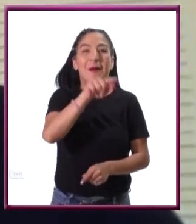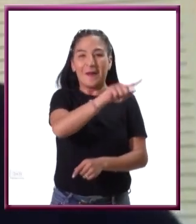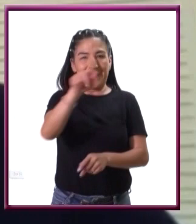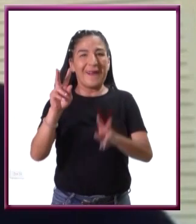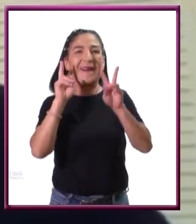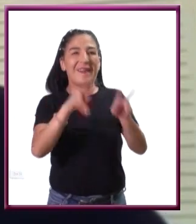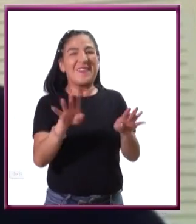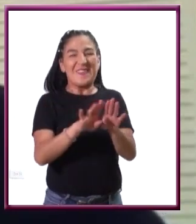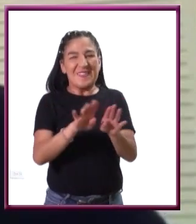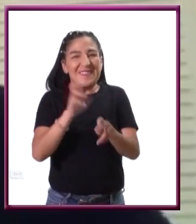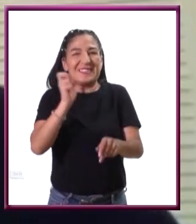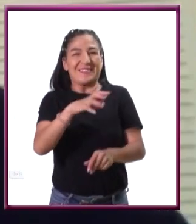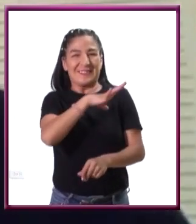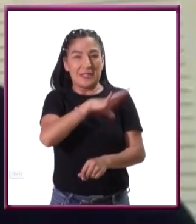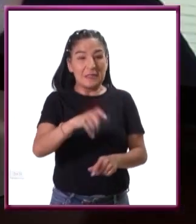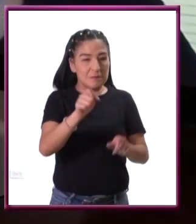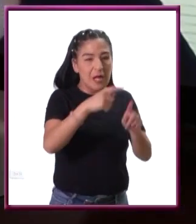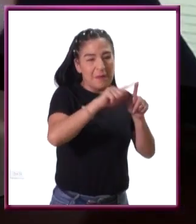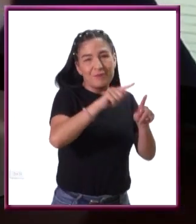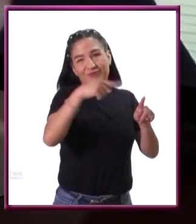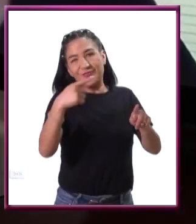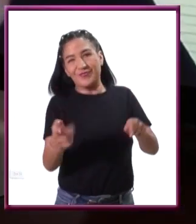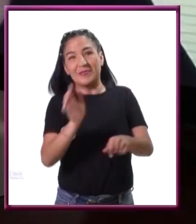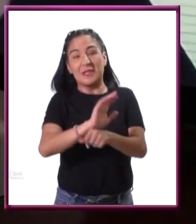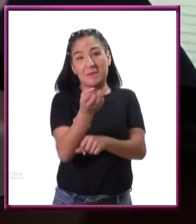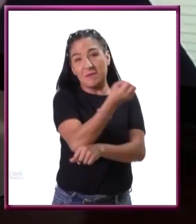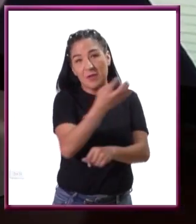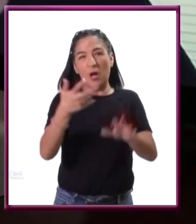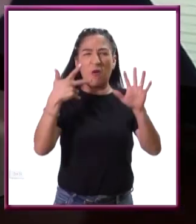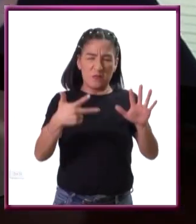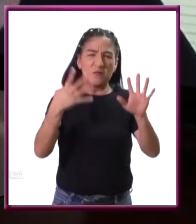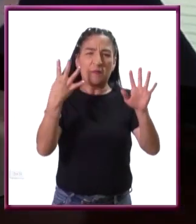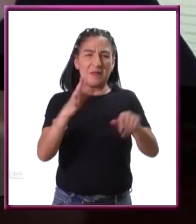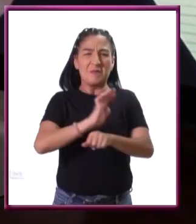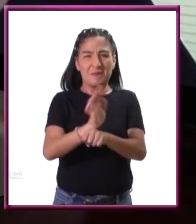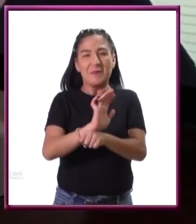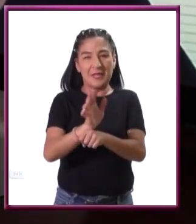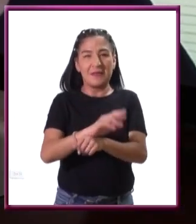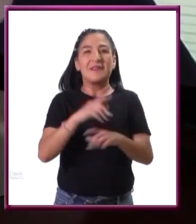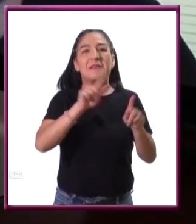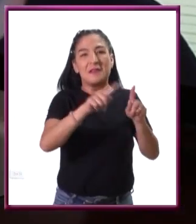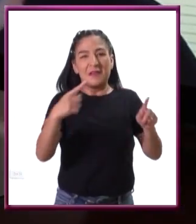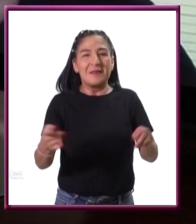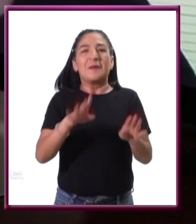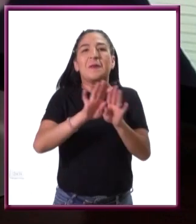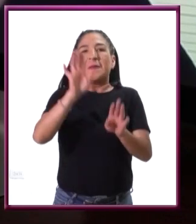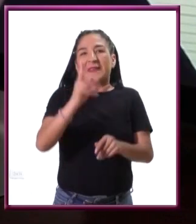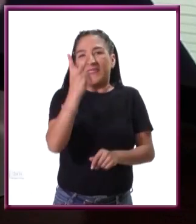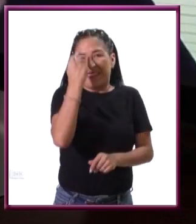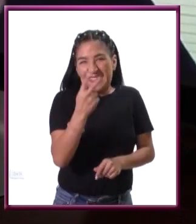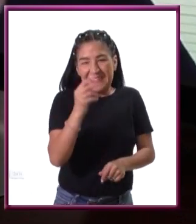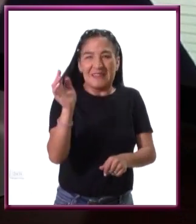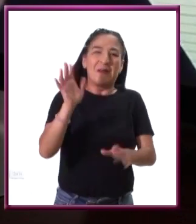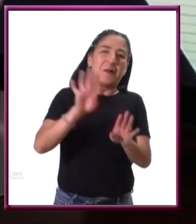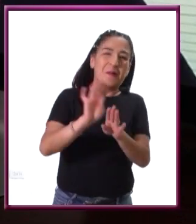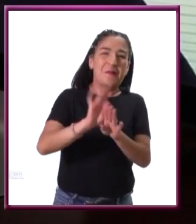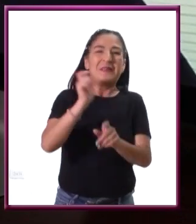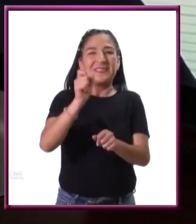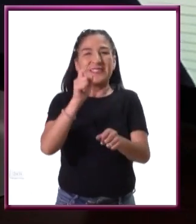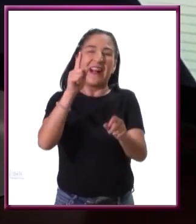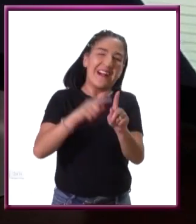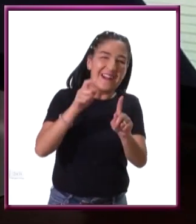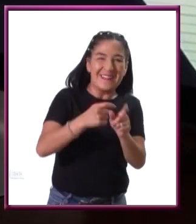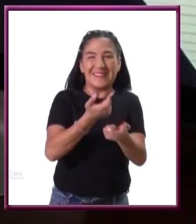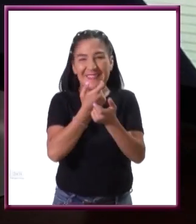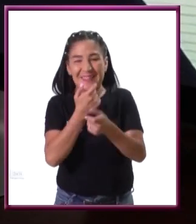toda una saga de películas, son aproximadamente entre 8 y 9 películas, una serie de televisión, de caricaturas, y a mí me encanta porque no nada más